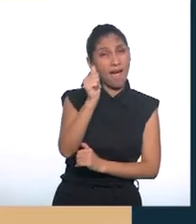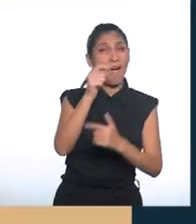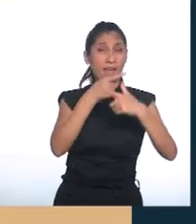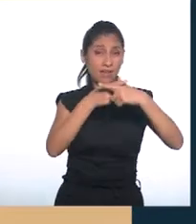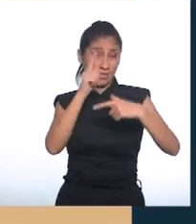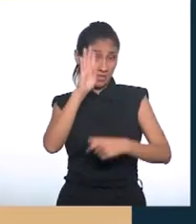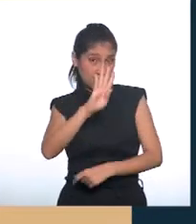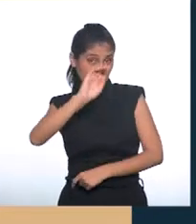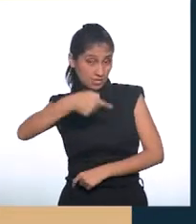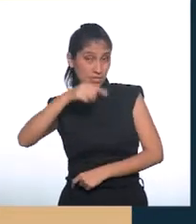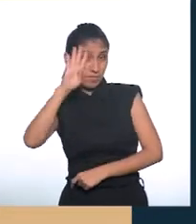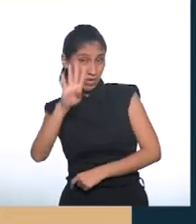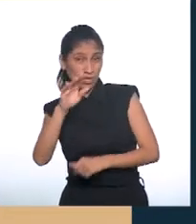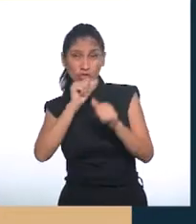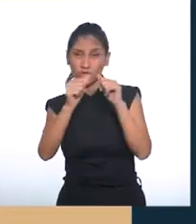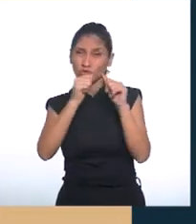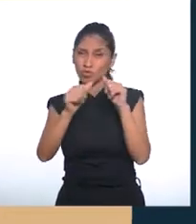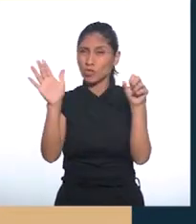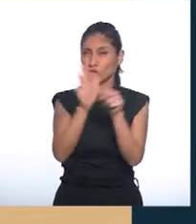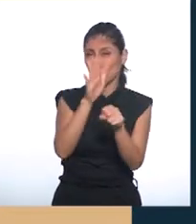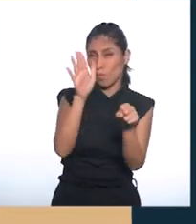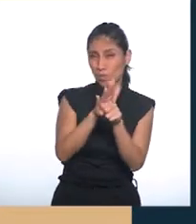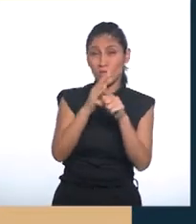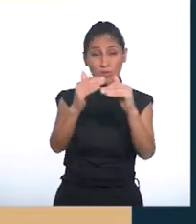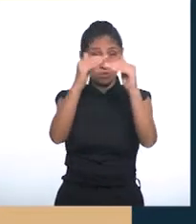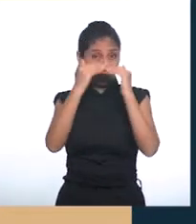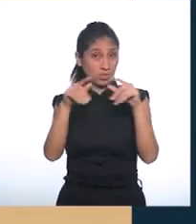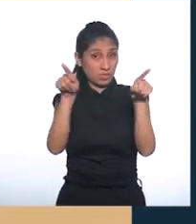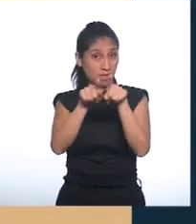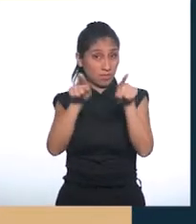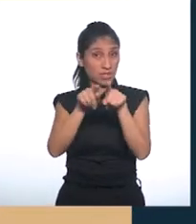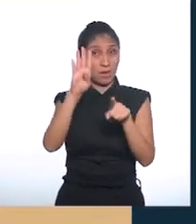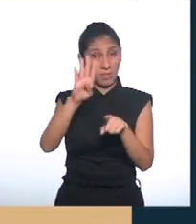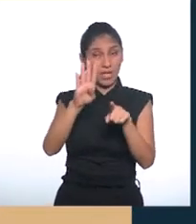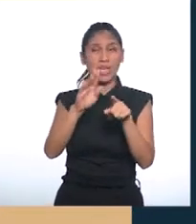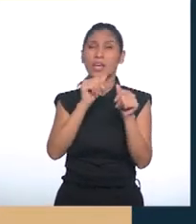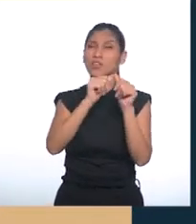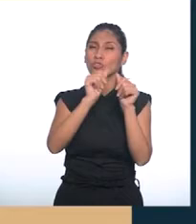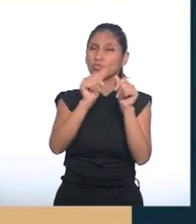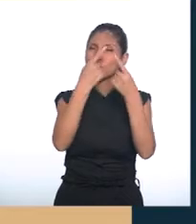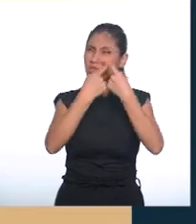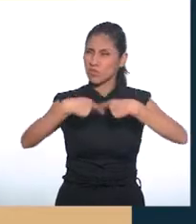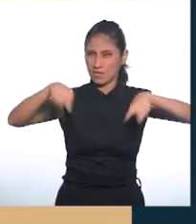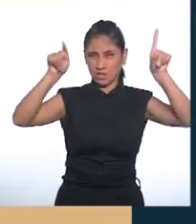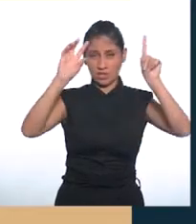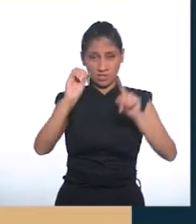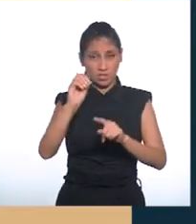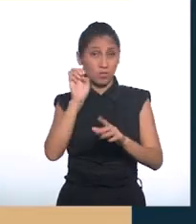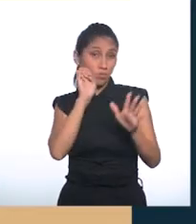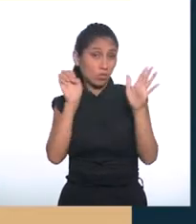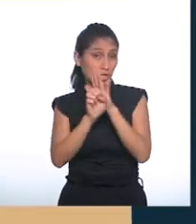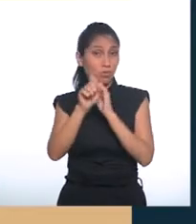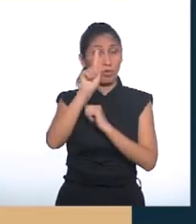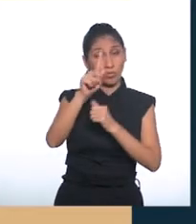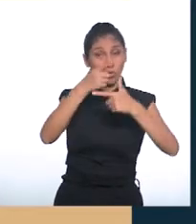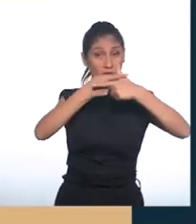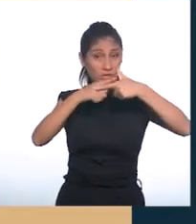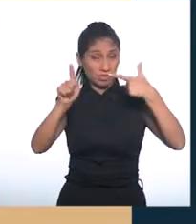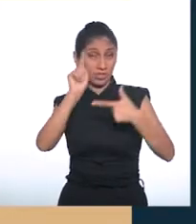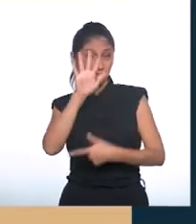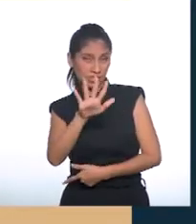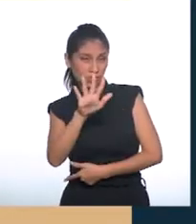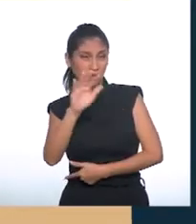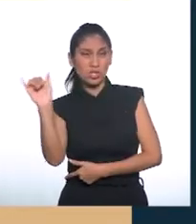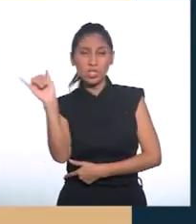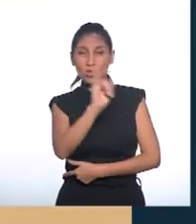enteros. Además, B es un número diferente de 0. Por ejemplo, 1 entre 5, es